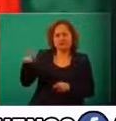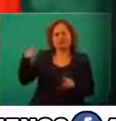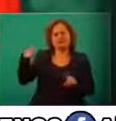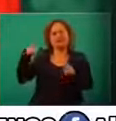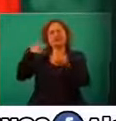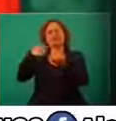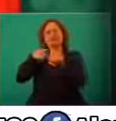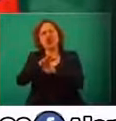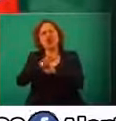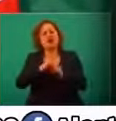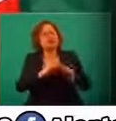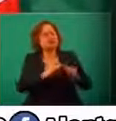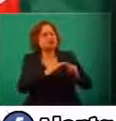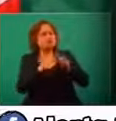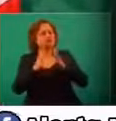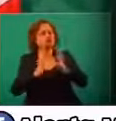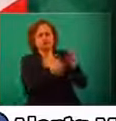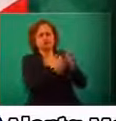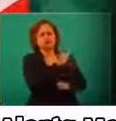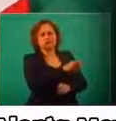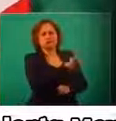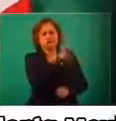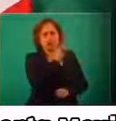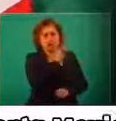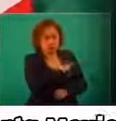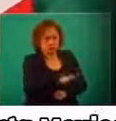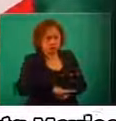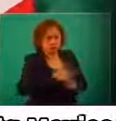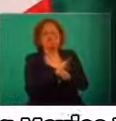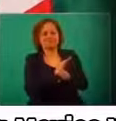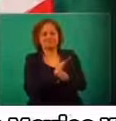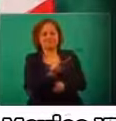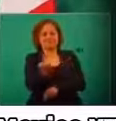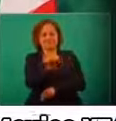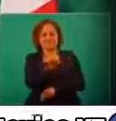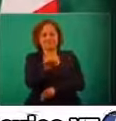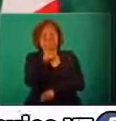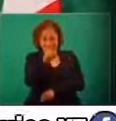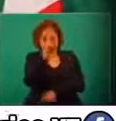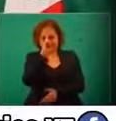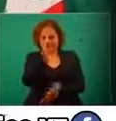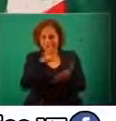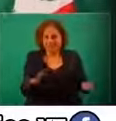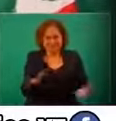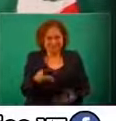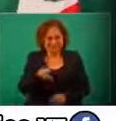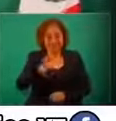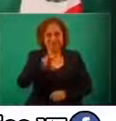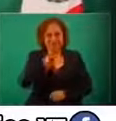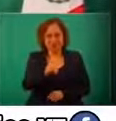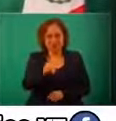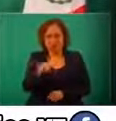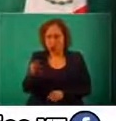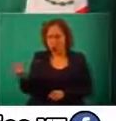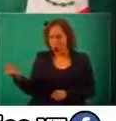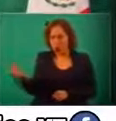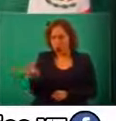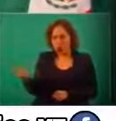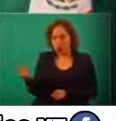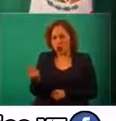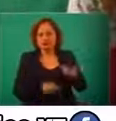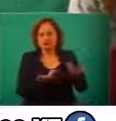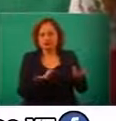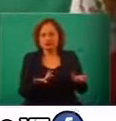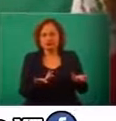la democracia. Pues no. Aunque parezca increíble, son órganos creados para que no haya